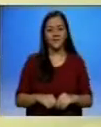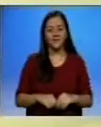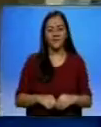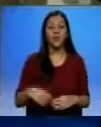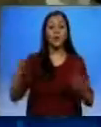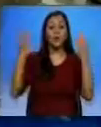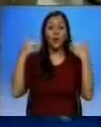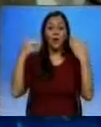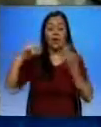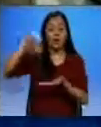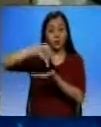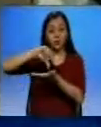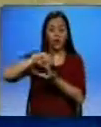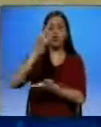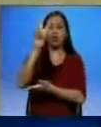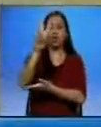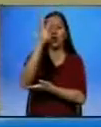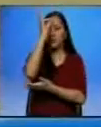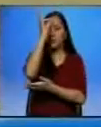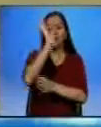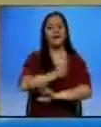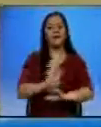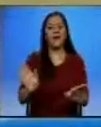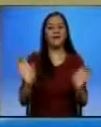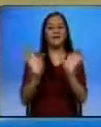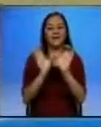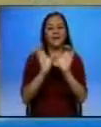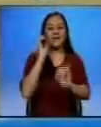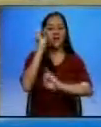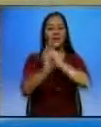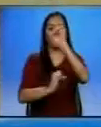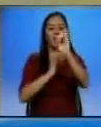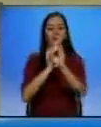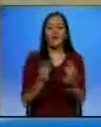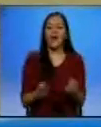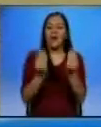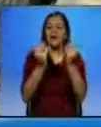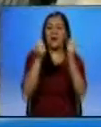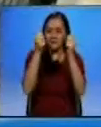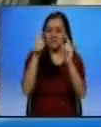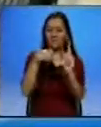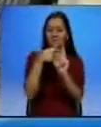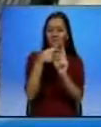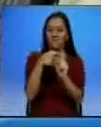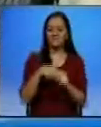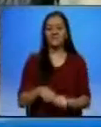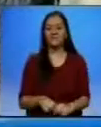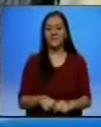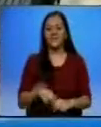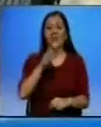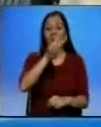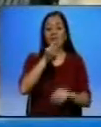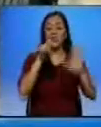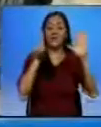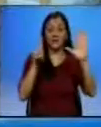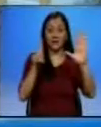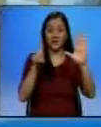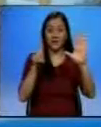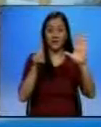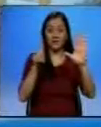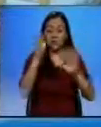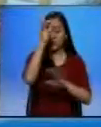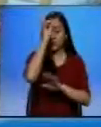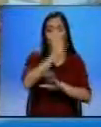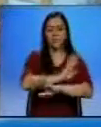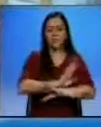Y en Guayaquil, dos hospitales públicos obtuvieron la certificación internacional por la calidad en sus servicios. Ya son 26 de 44